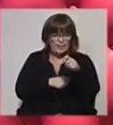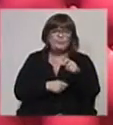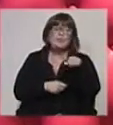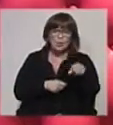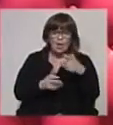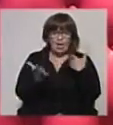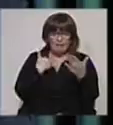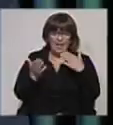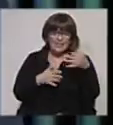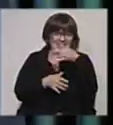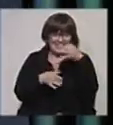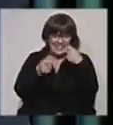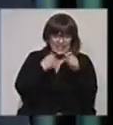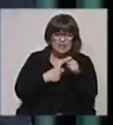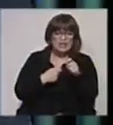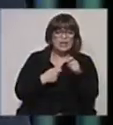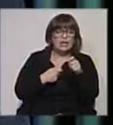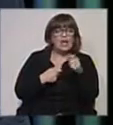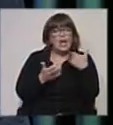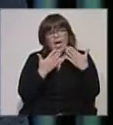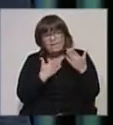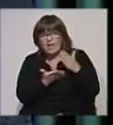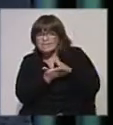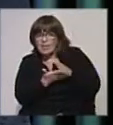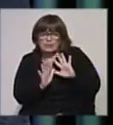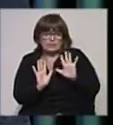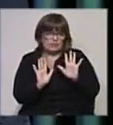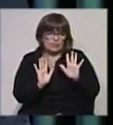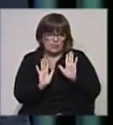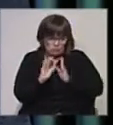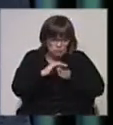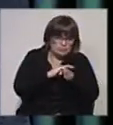ejemplo, en algunas zonas. Bueno, no mediar, pero sí estar en zonas que están